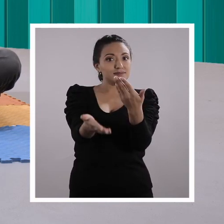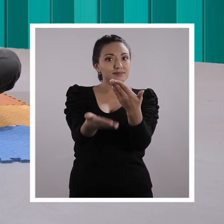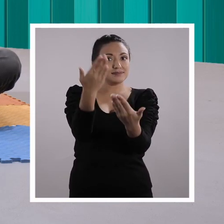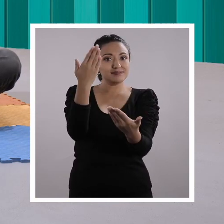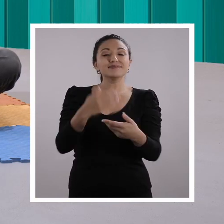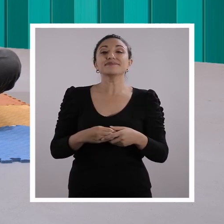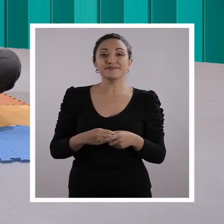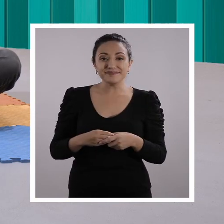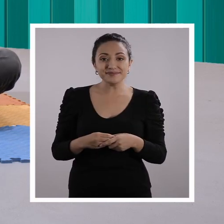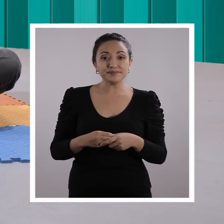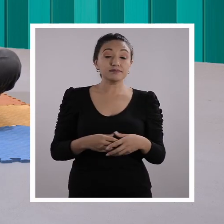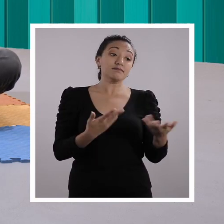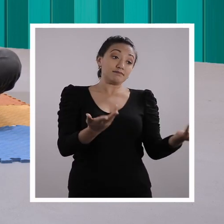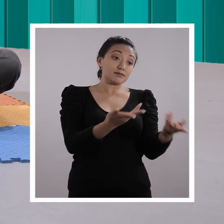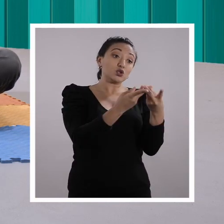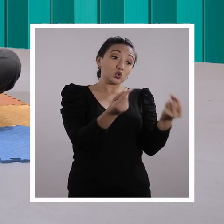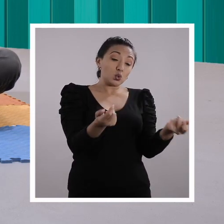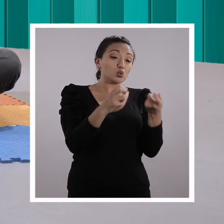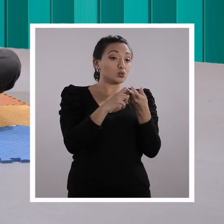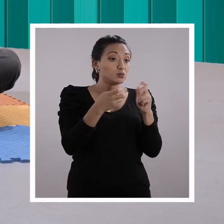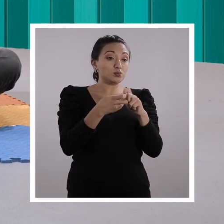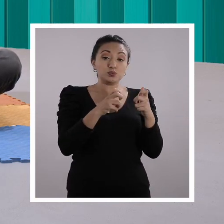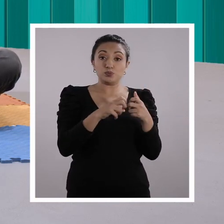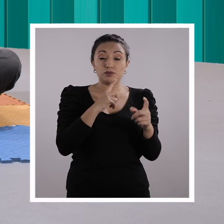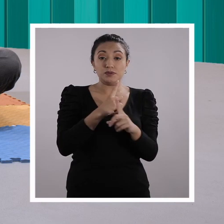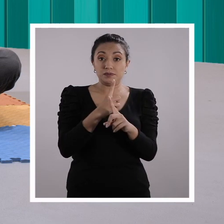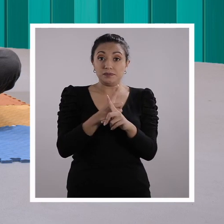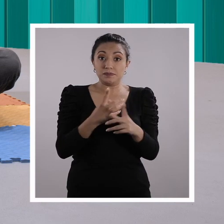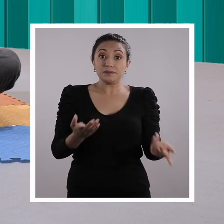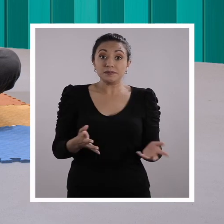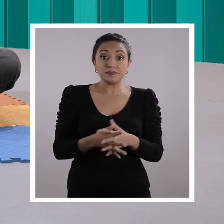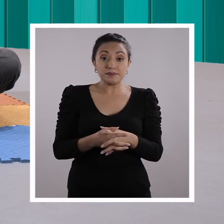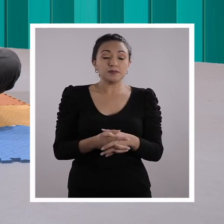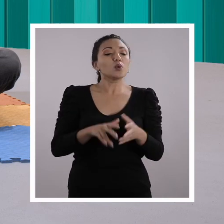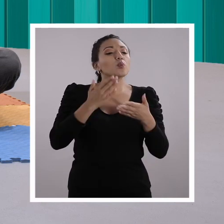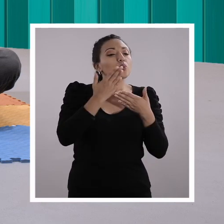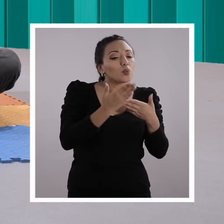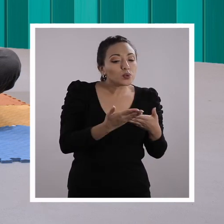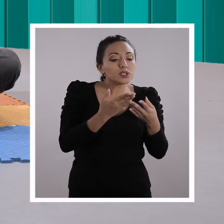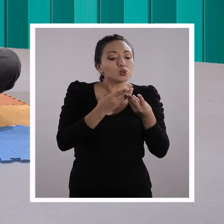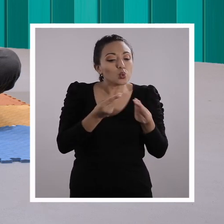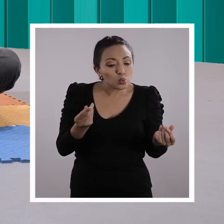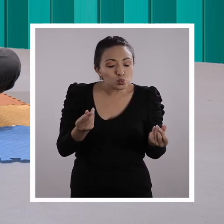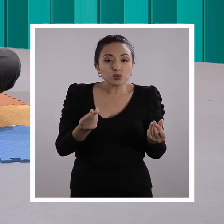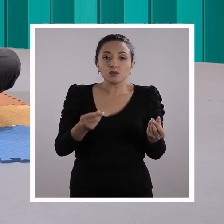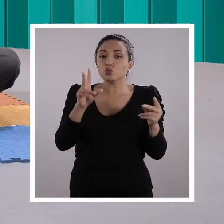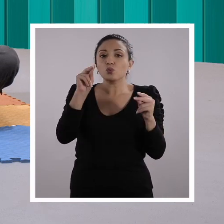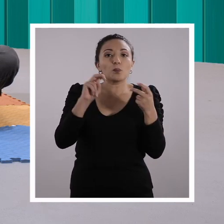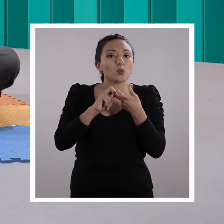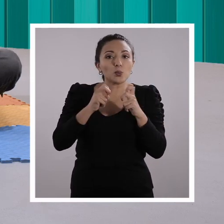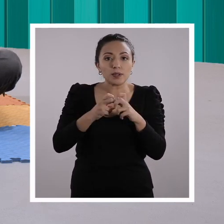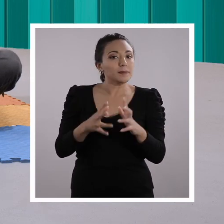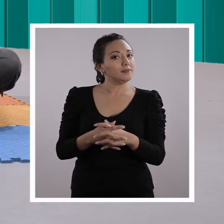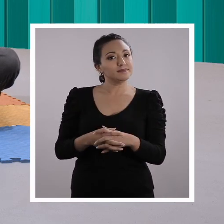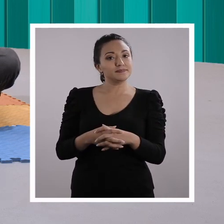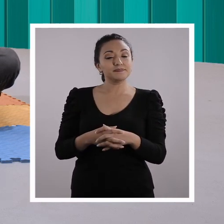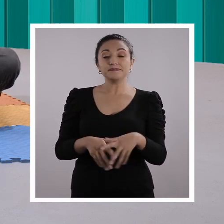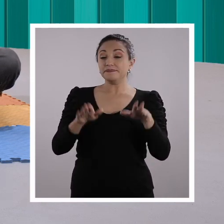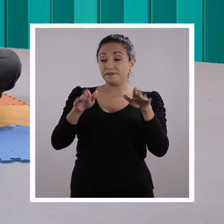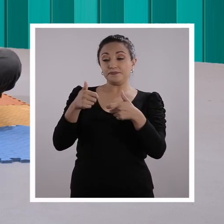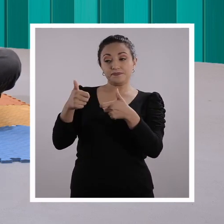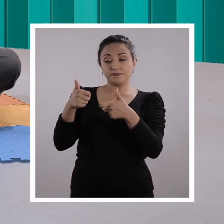resolvimos el problema el conflicto de una forma se activa proponiendo soluciones no más problemas exactamente la profe me dio una mano